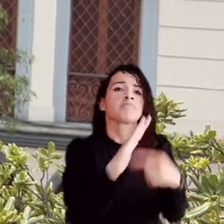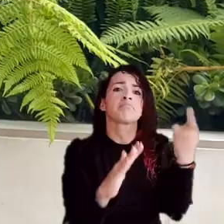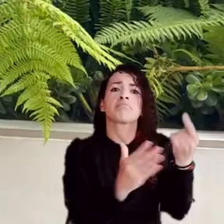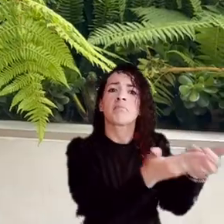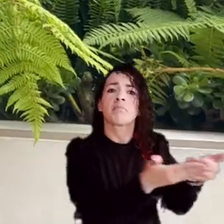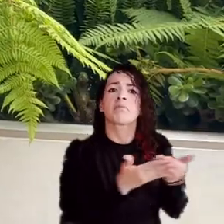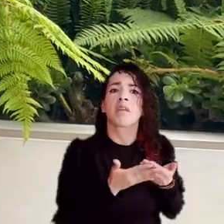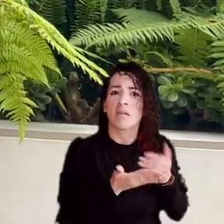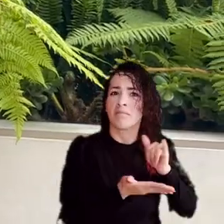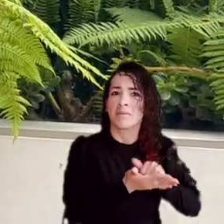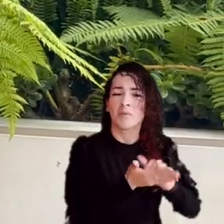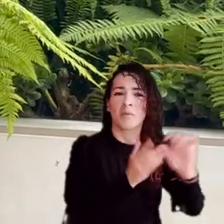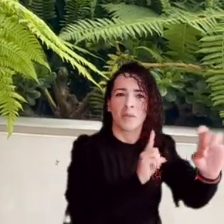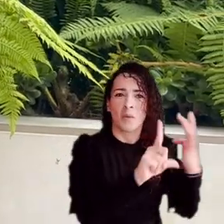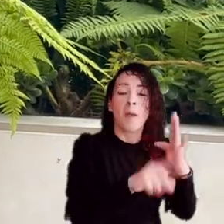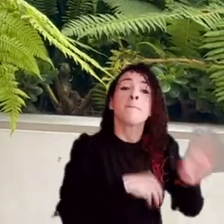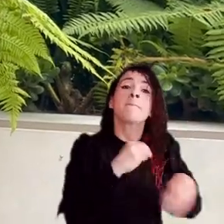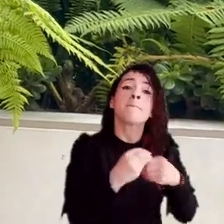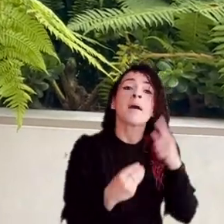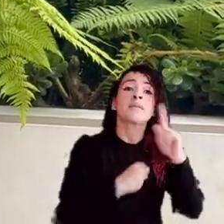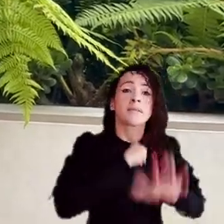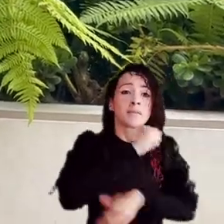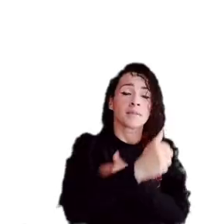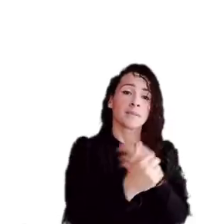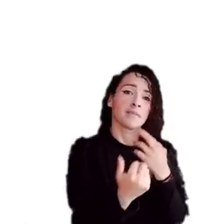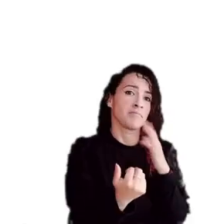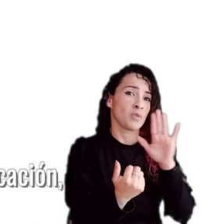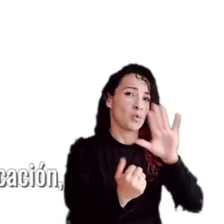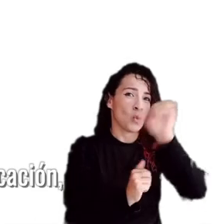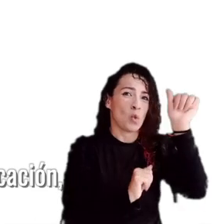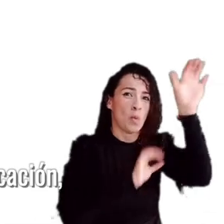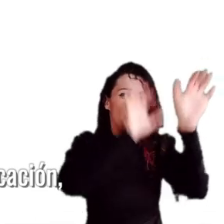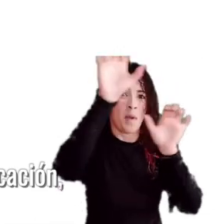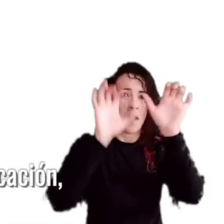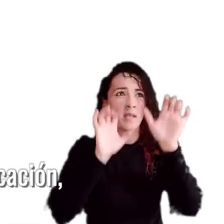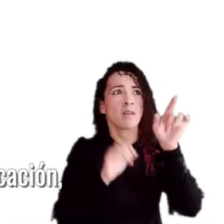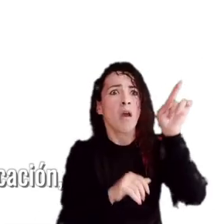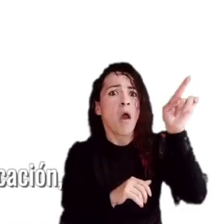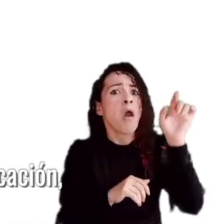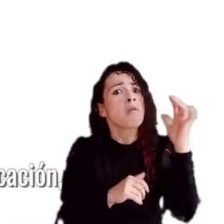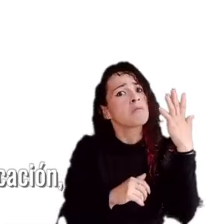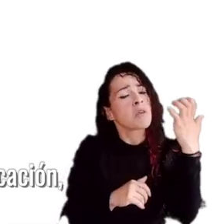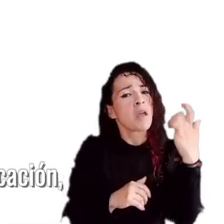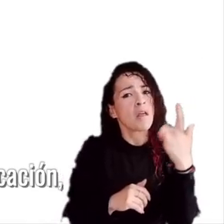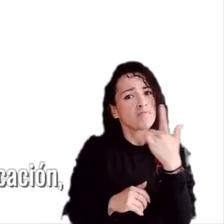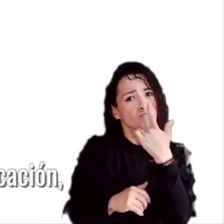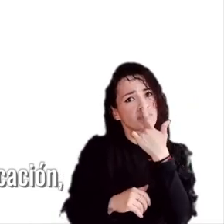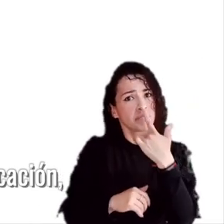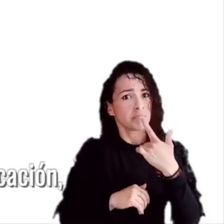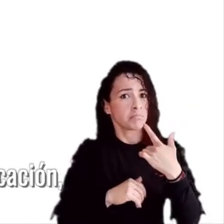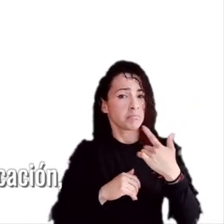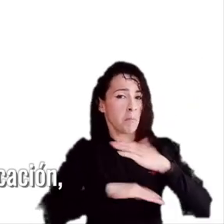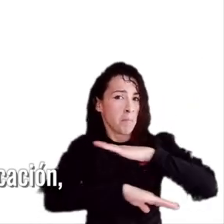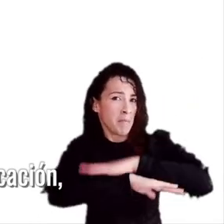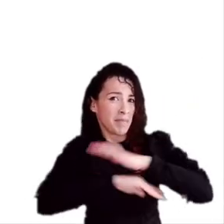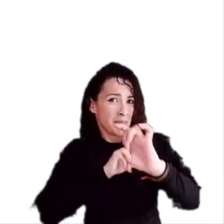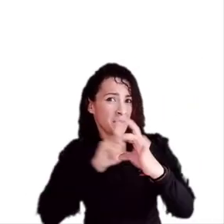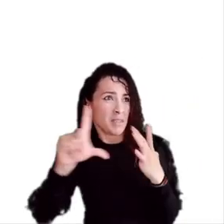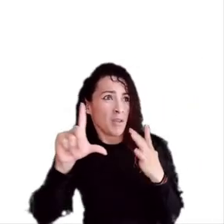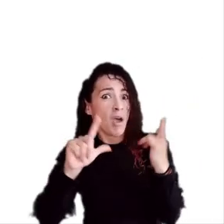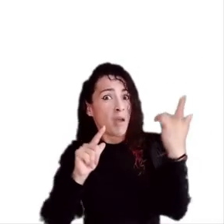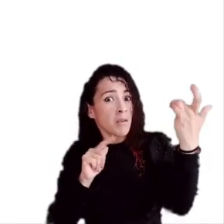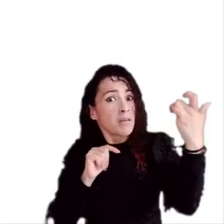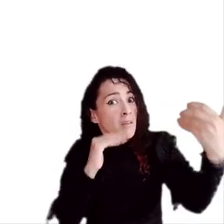solicitud. Además, el Ministerio de Relaciones Exteriores podrá consultar a través de nuestra ventanilla virtual de erradicación